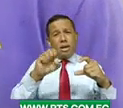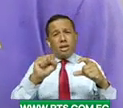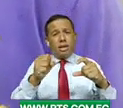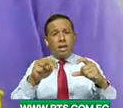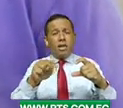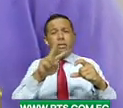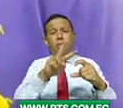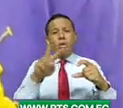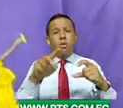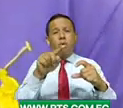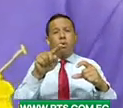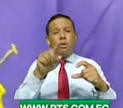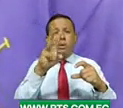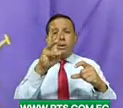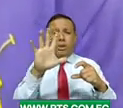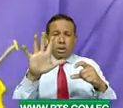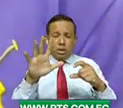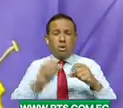GSN-2265, plomo